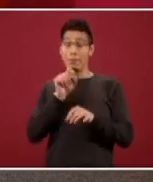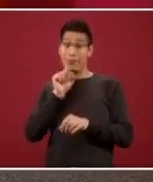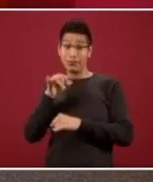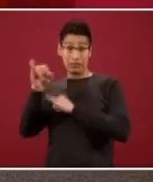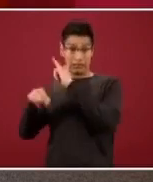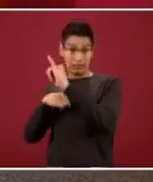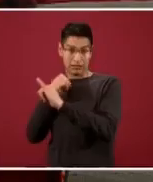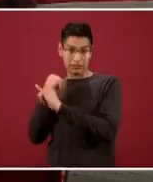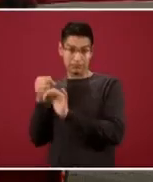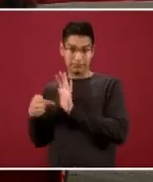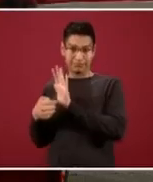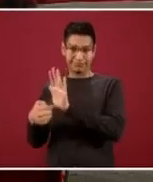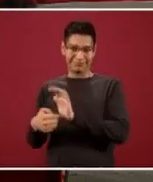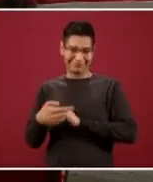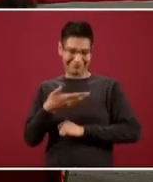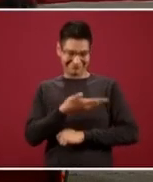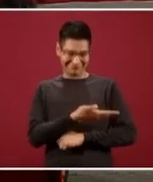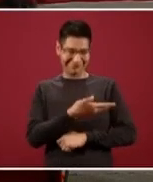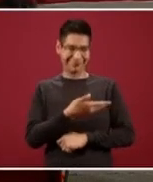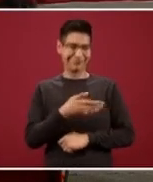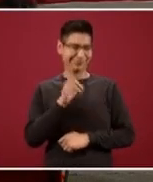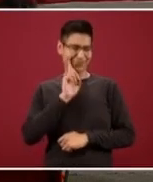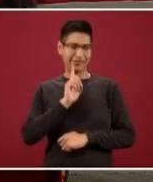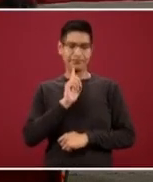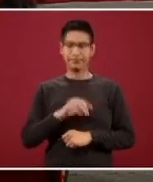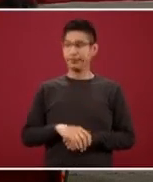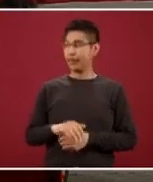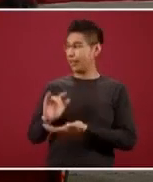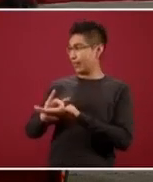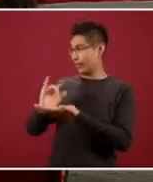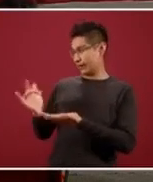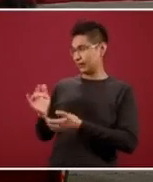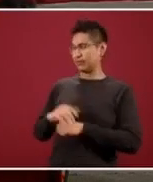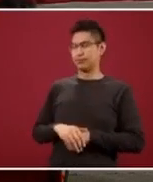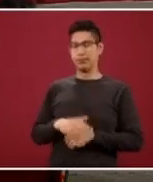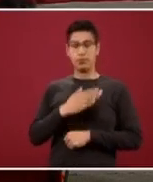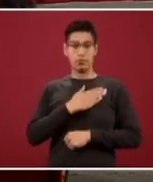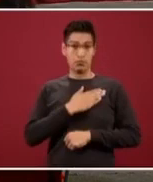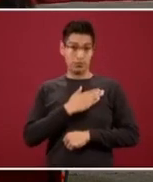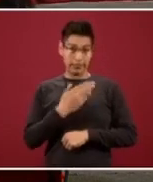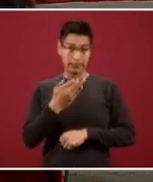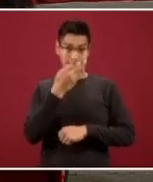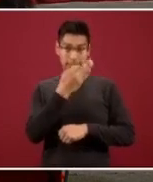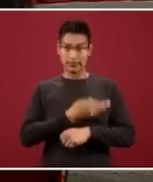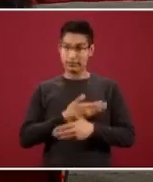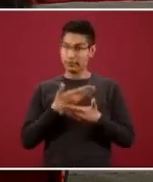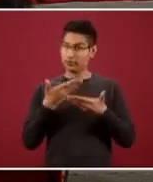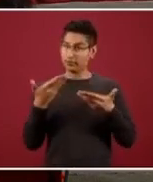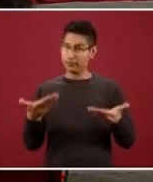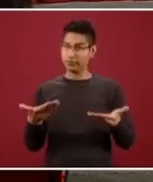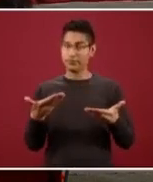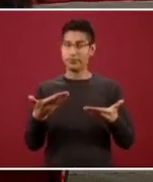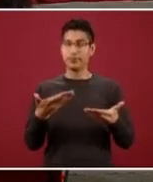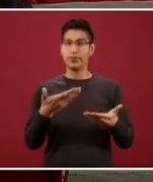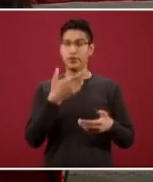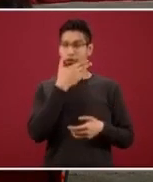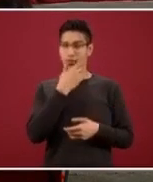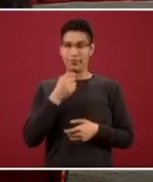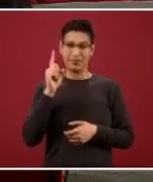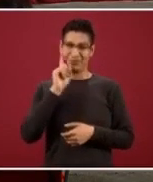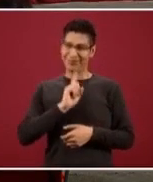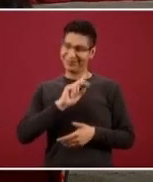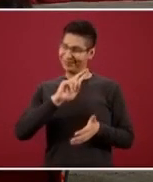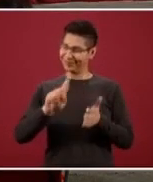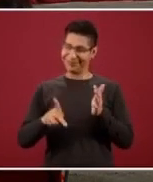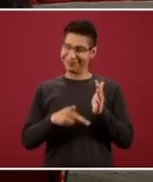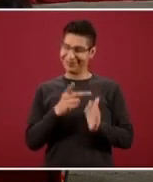la Garza. Muchas gracias, doctor. Pues muy buenas tardes a todos y todas.